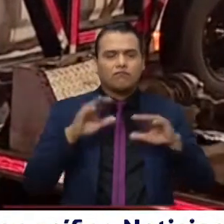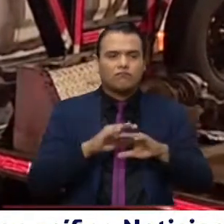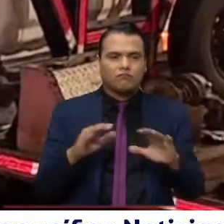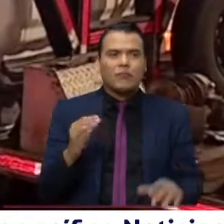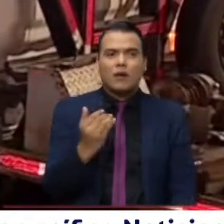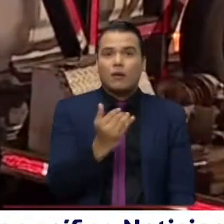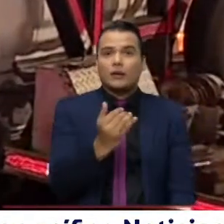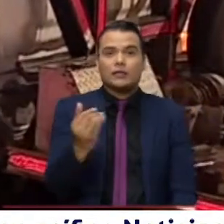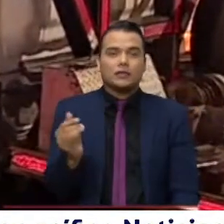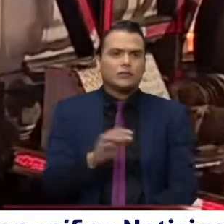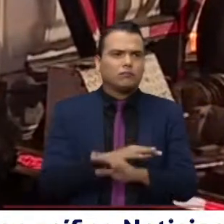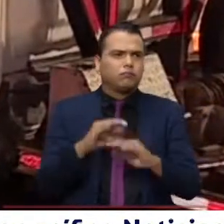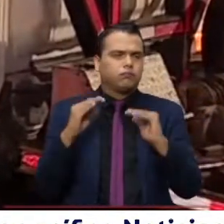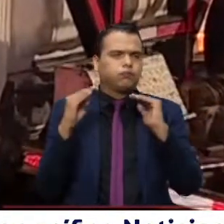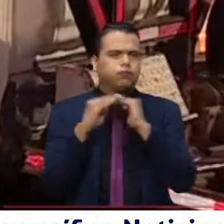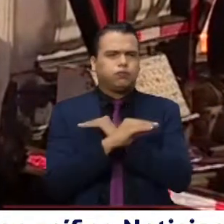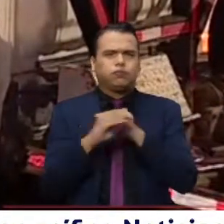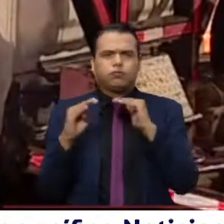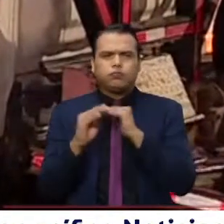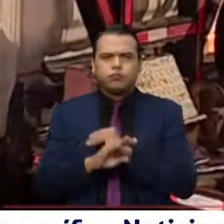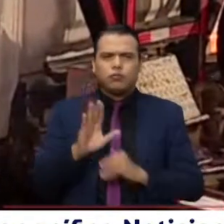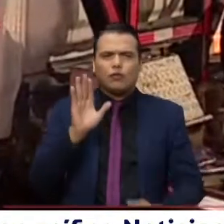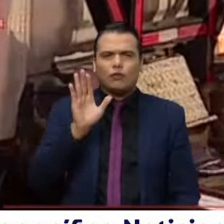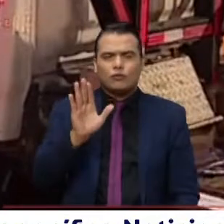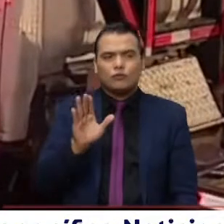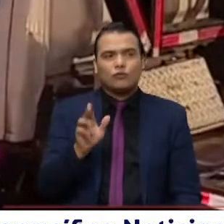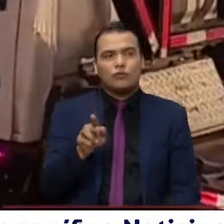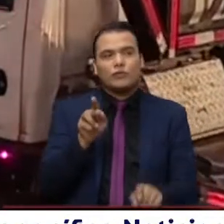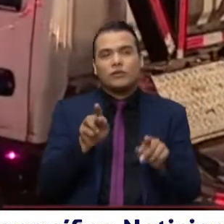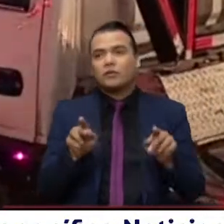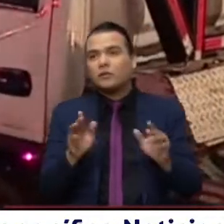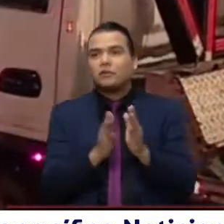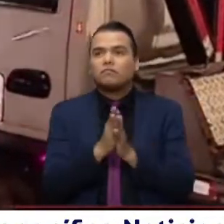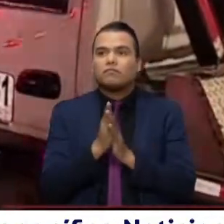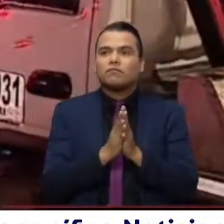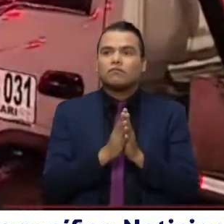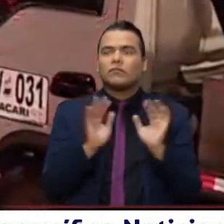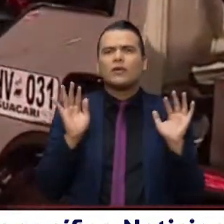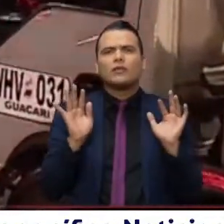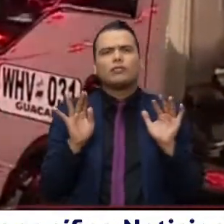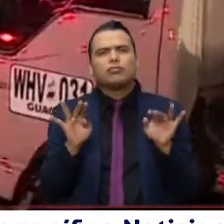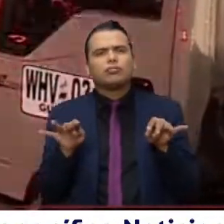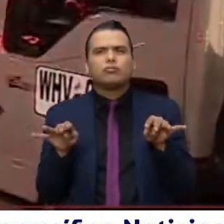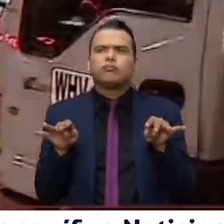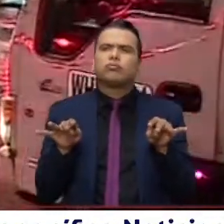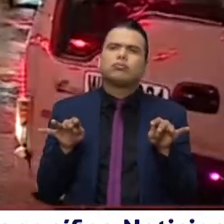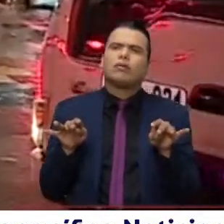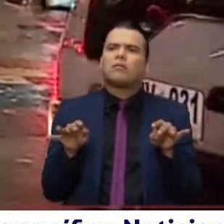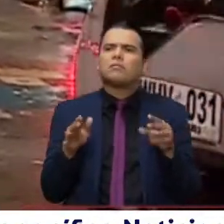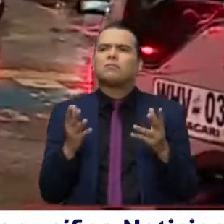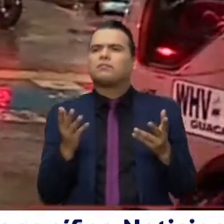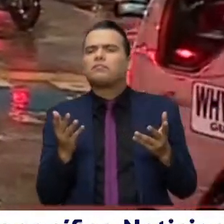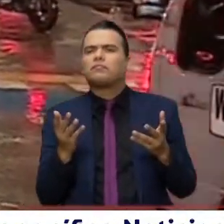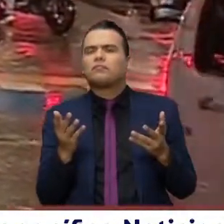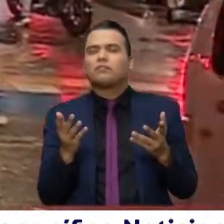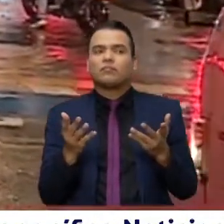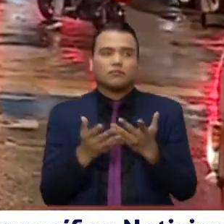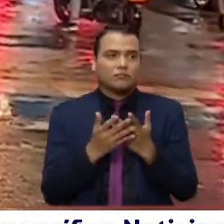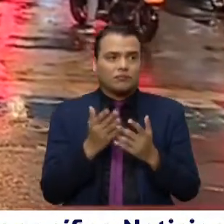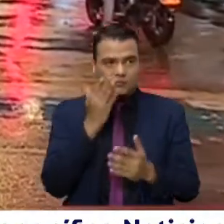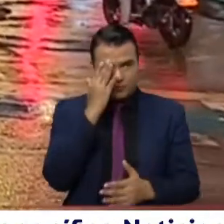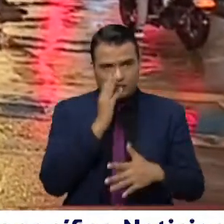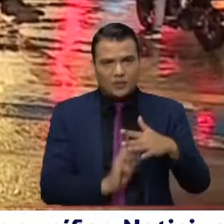hay muchísimos carros en la vía. Hay espectadores, por supuesto, también observando la situación que